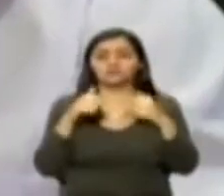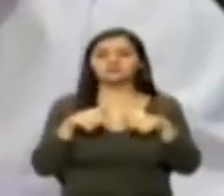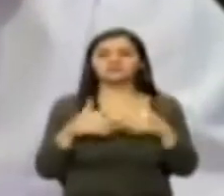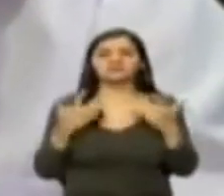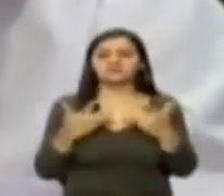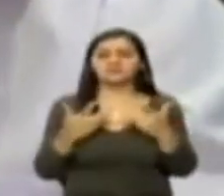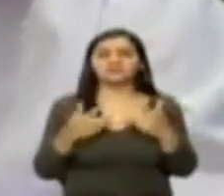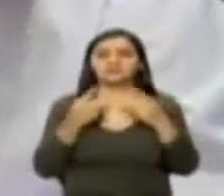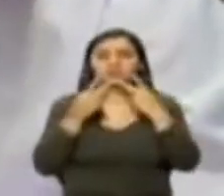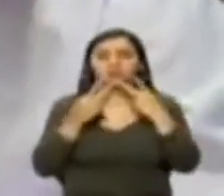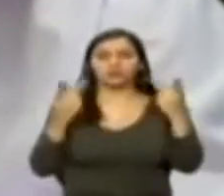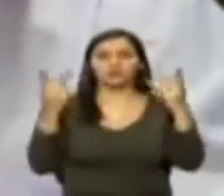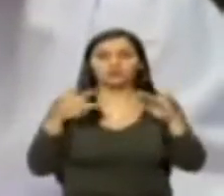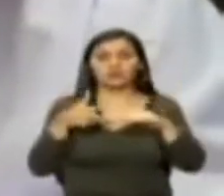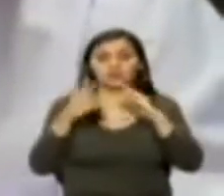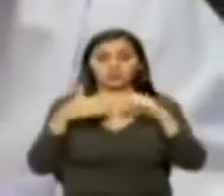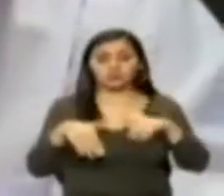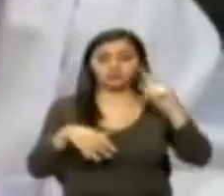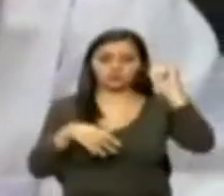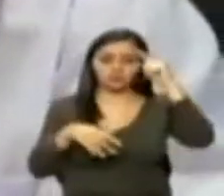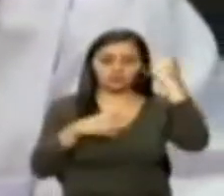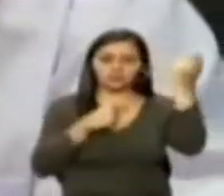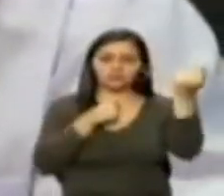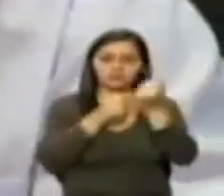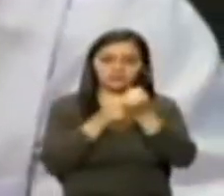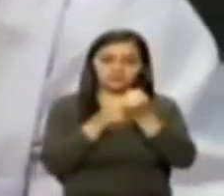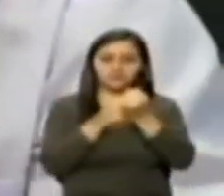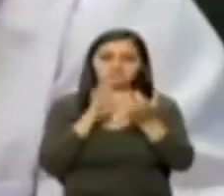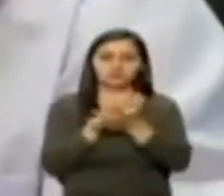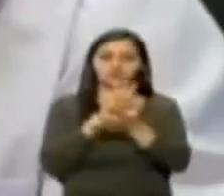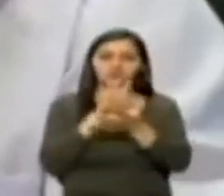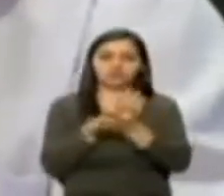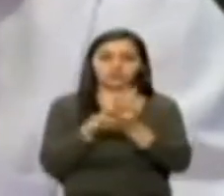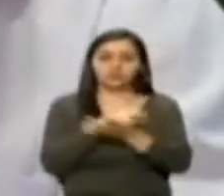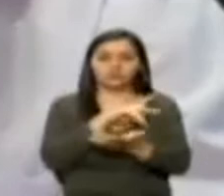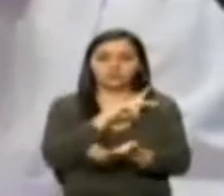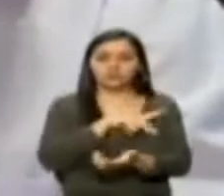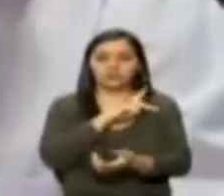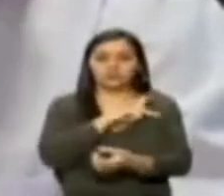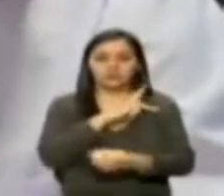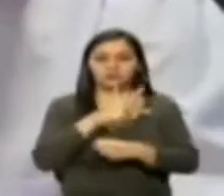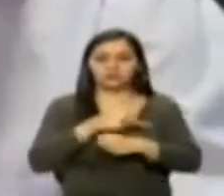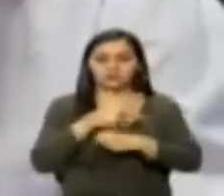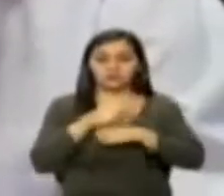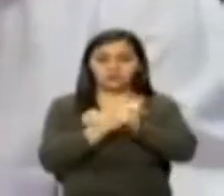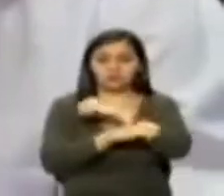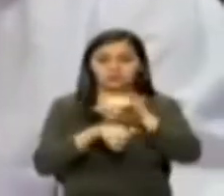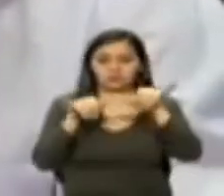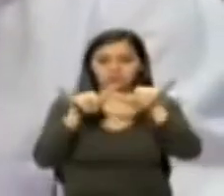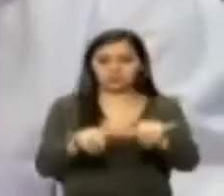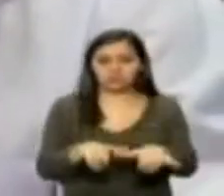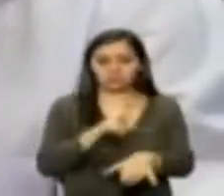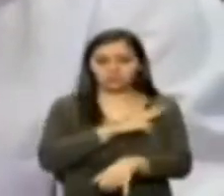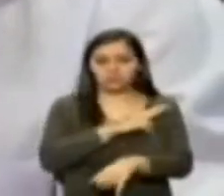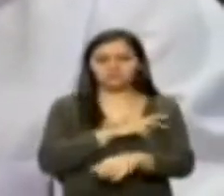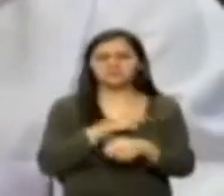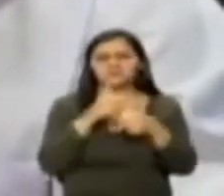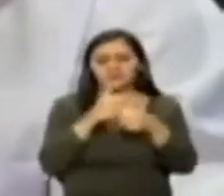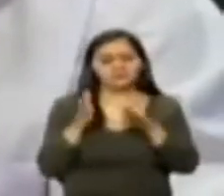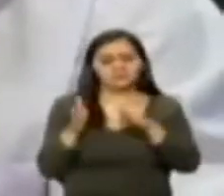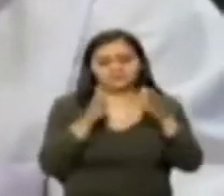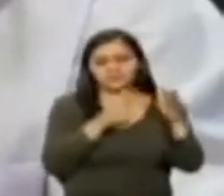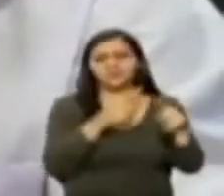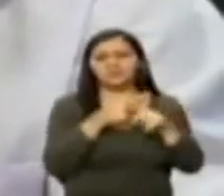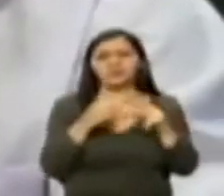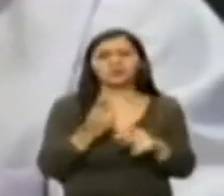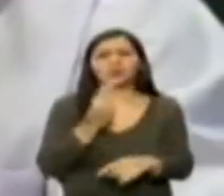se hace público ahora pues por parte del gobierno, el apoyo para que el SPOCH se mantenga acá en la provincia de Morona, Santiago. Pero, ¿qué pasa con aquella